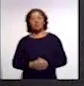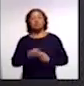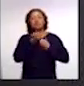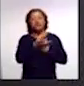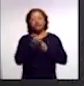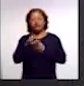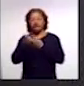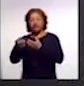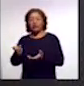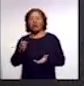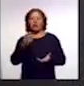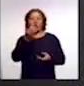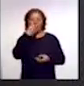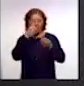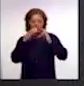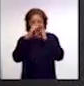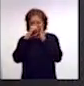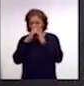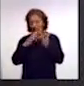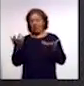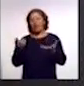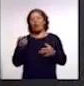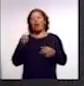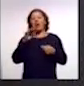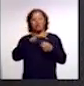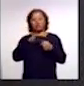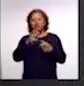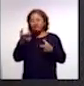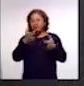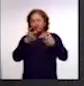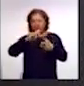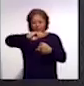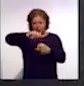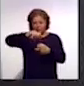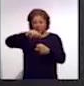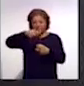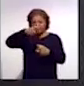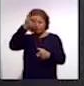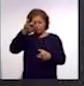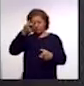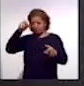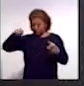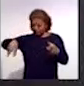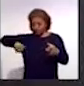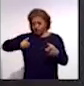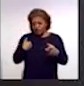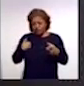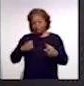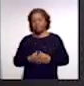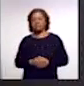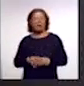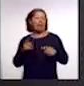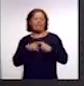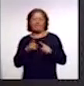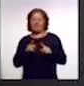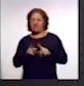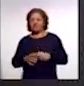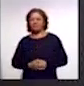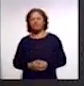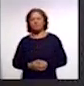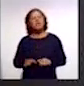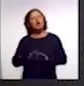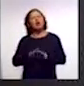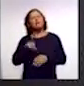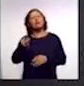despensas en la recolecta de tapitas etcétera muy bien y cómo es que estás iniciando